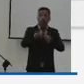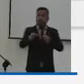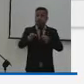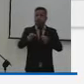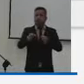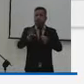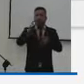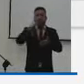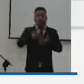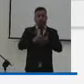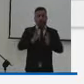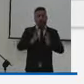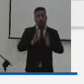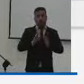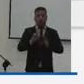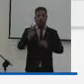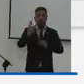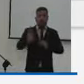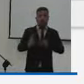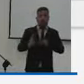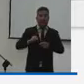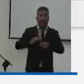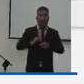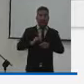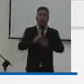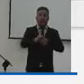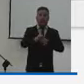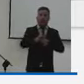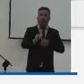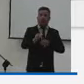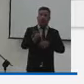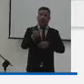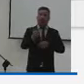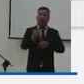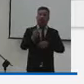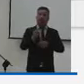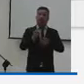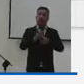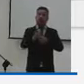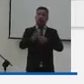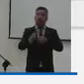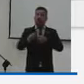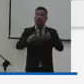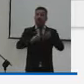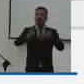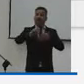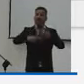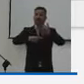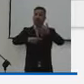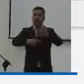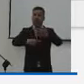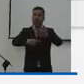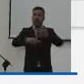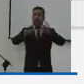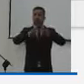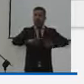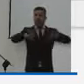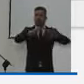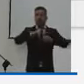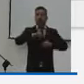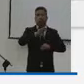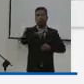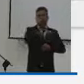consideramos que municipios Rizaralda tiene 10 municipios de sexto nivel y nos parece importante también tener